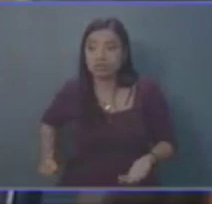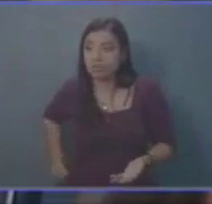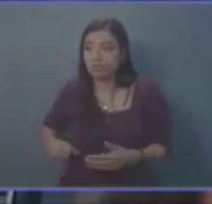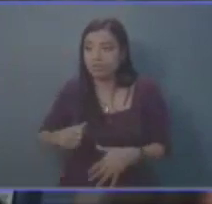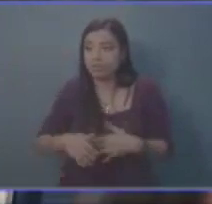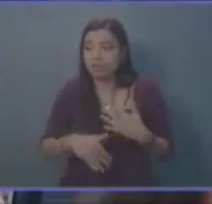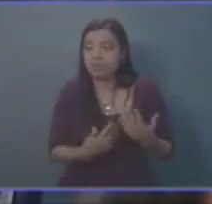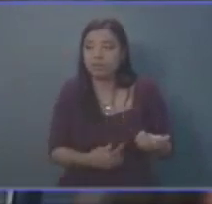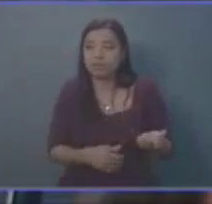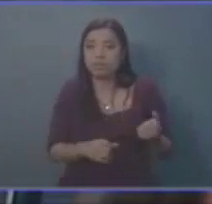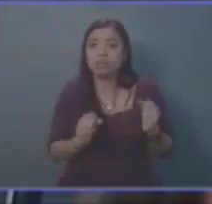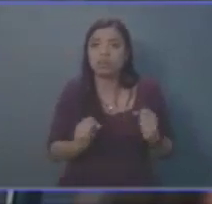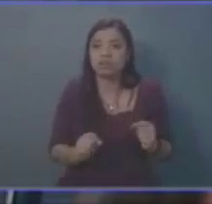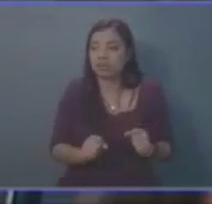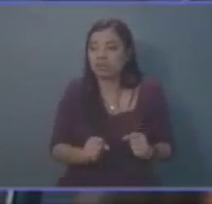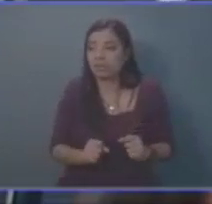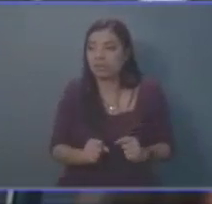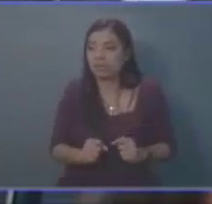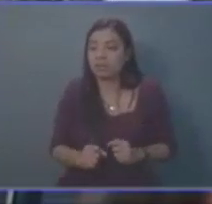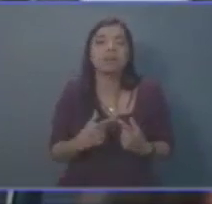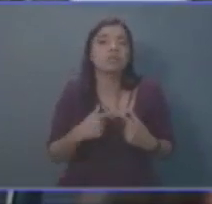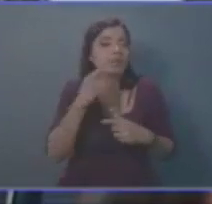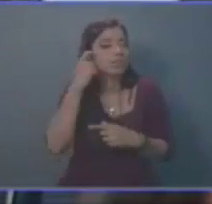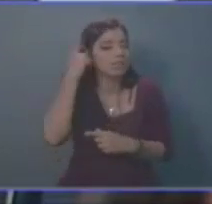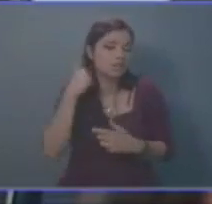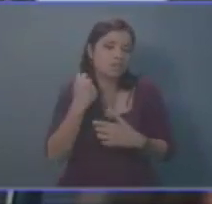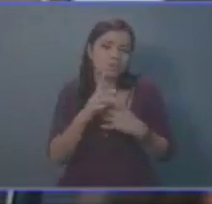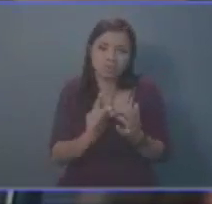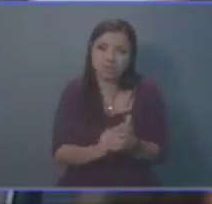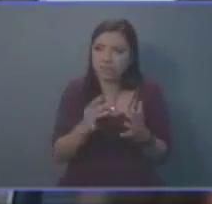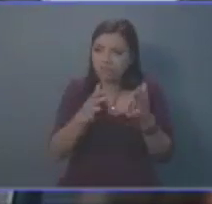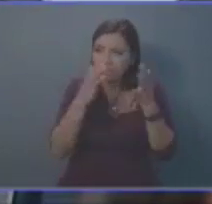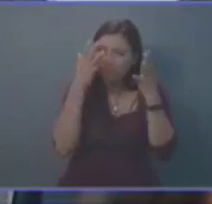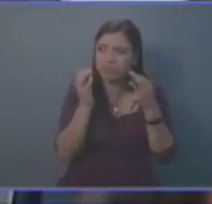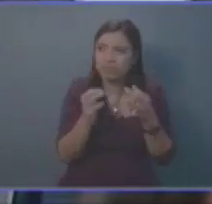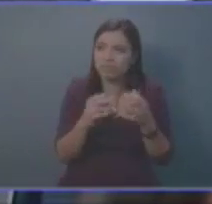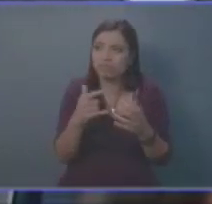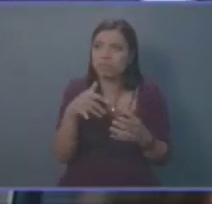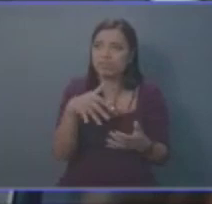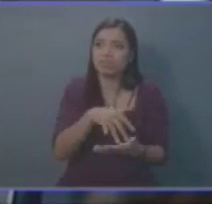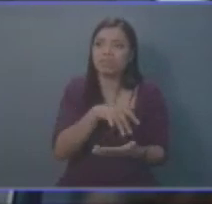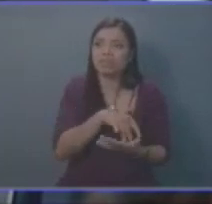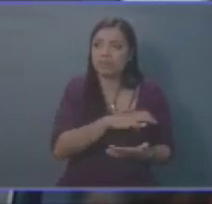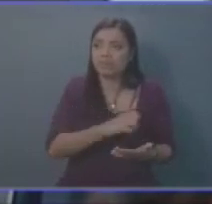que dicen muchos. No, si los diputados toman decisiones porque saben que el pueblo